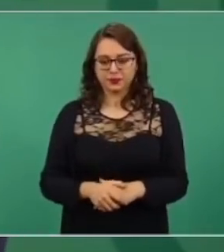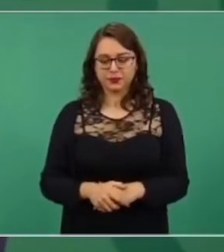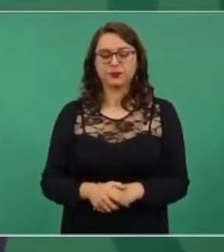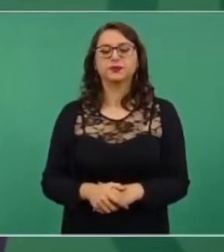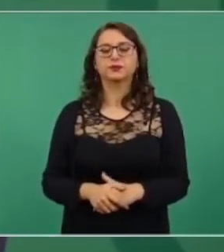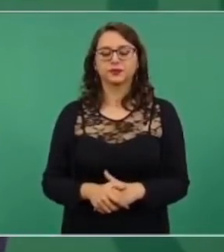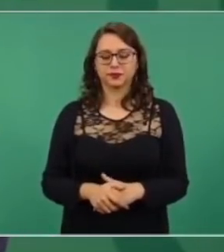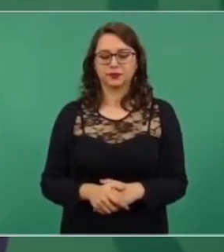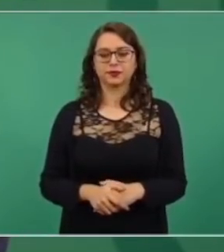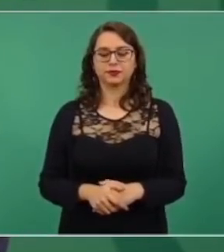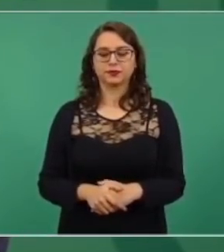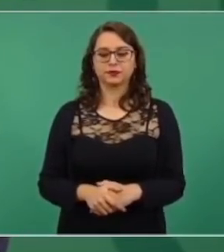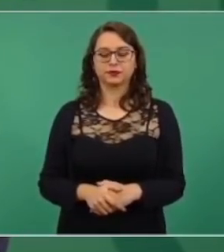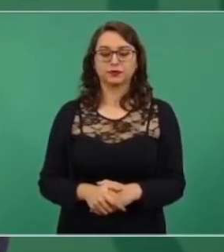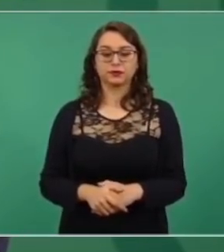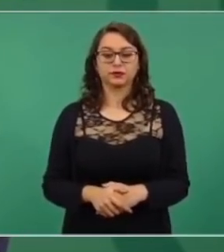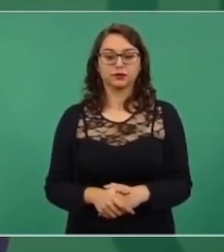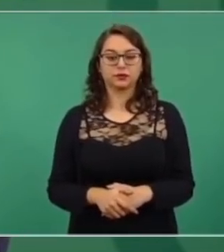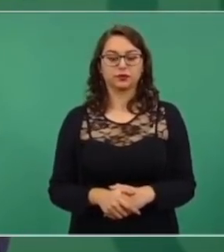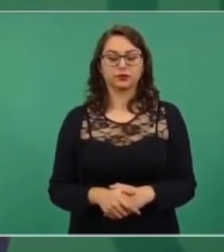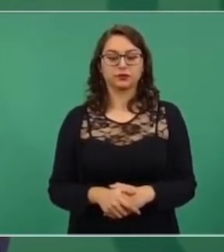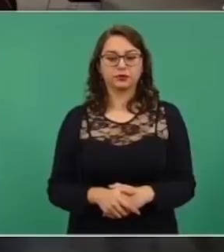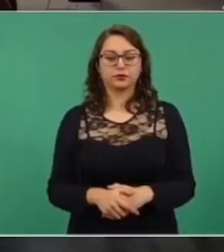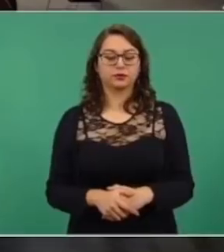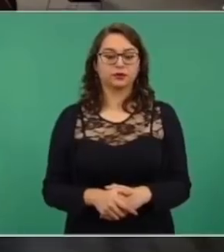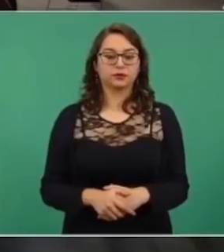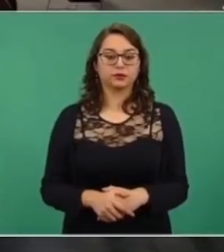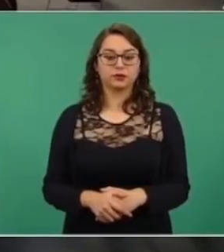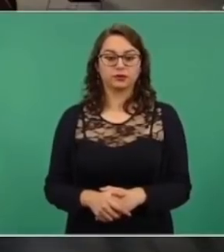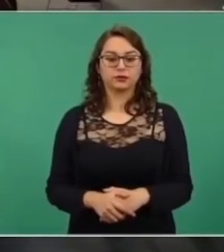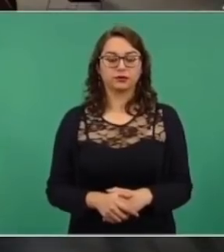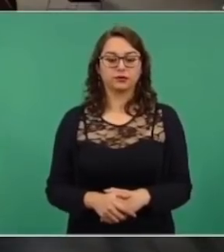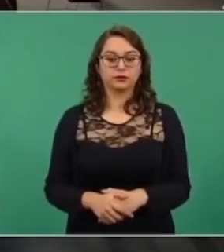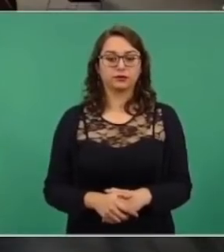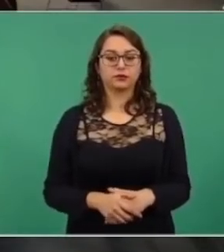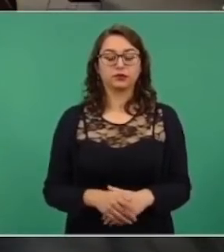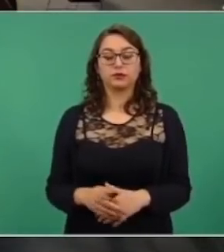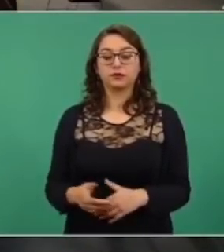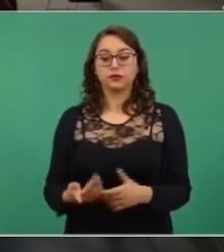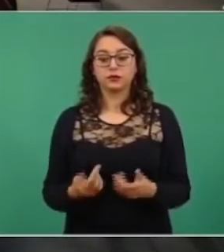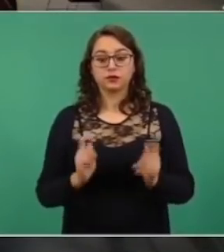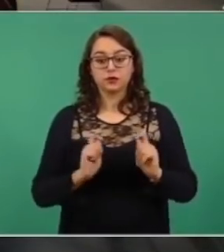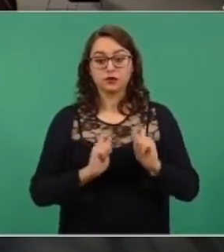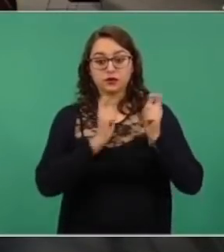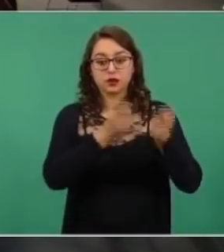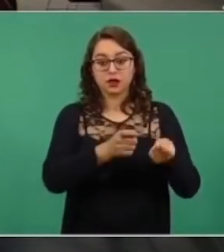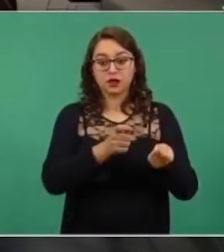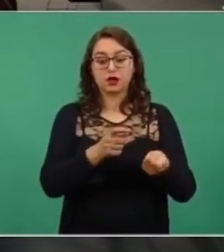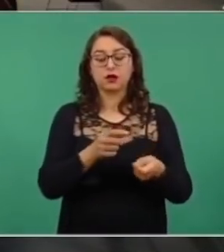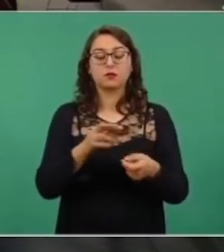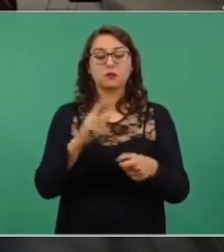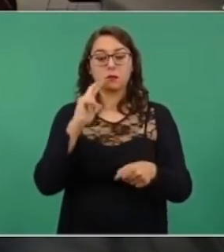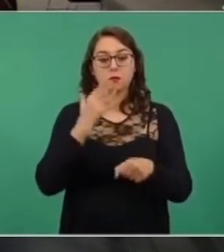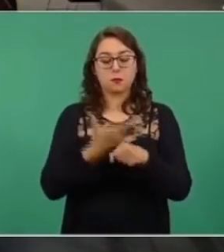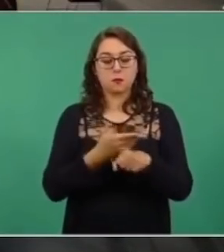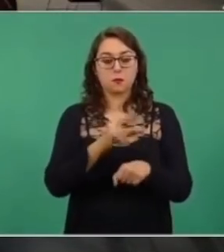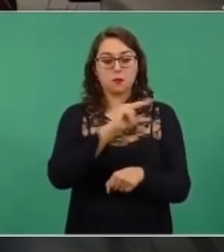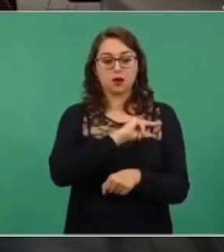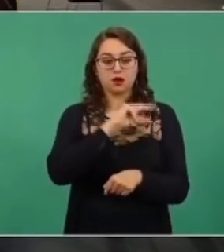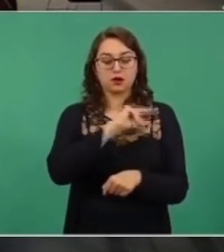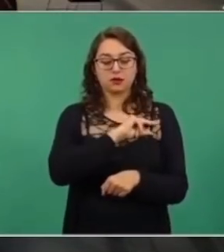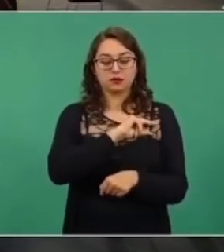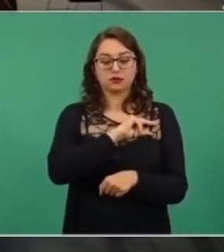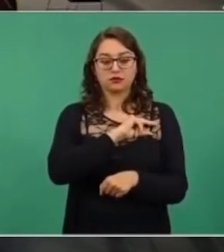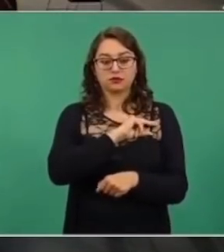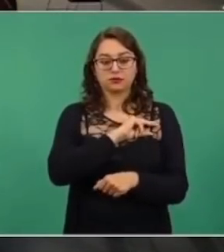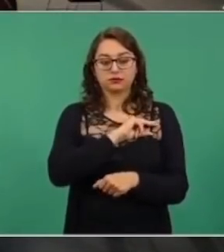Incluso fue remodelada por un privado y que fue Díaz Morodo